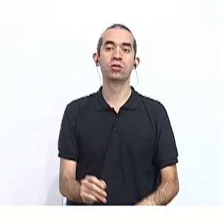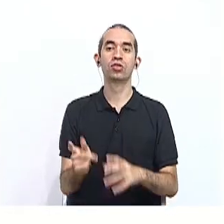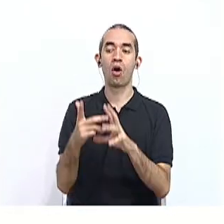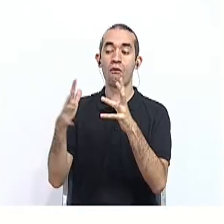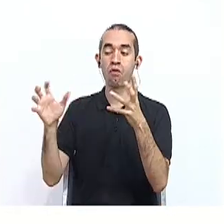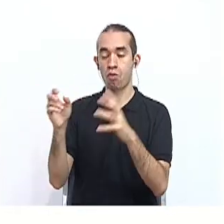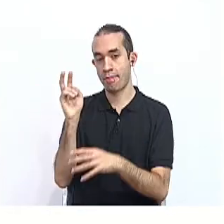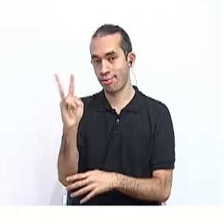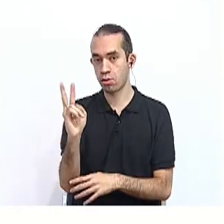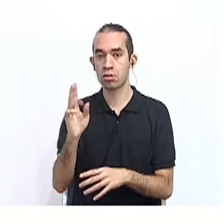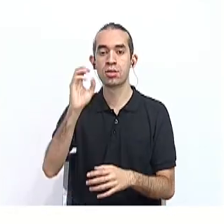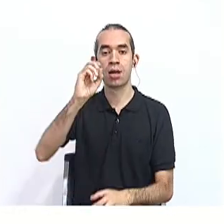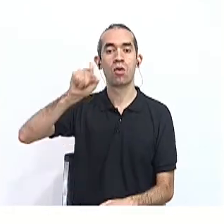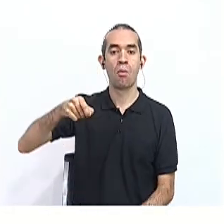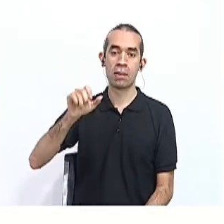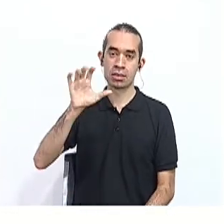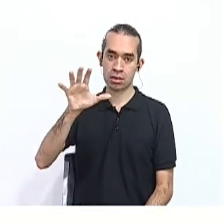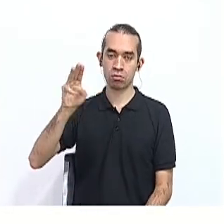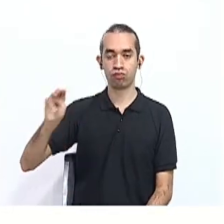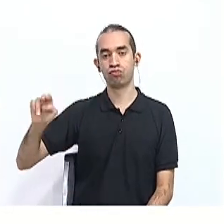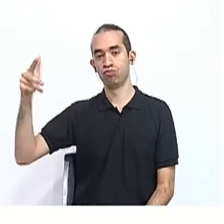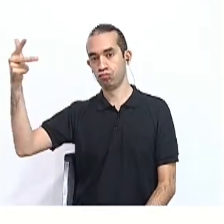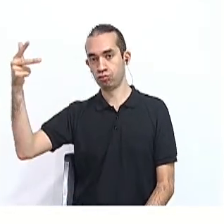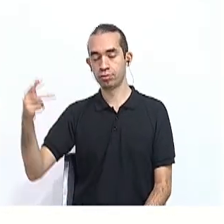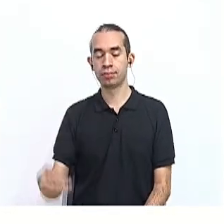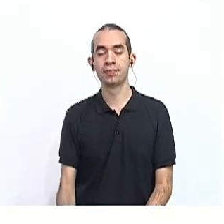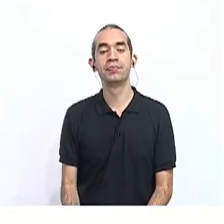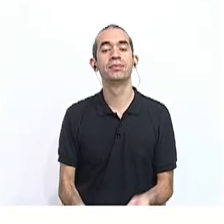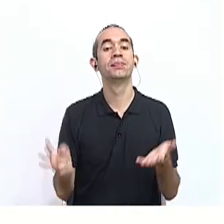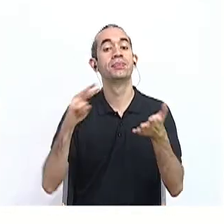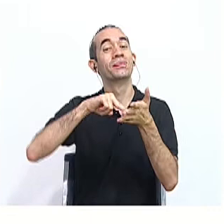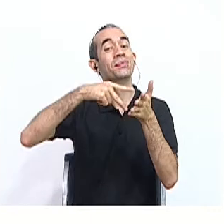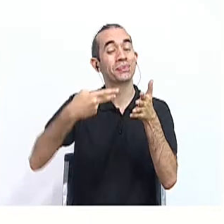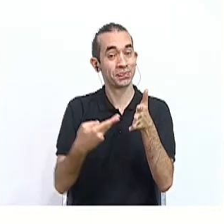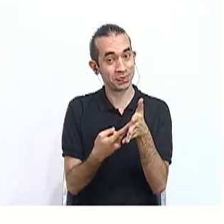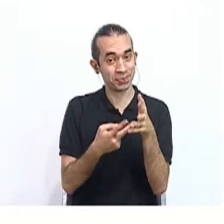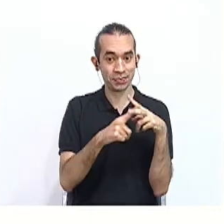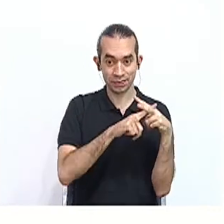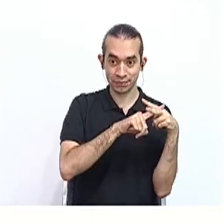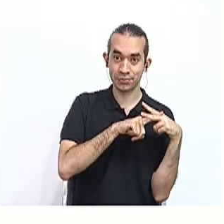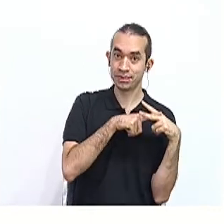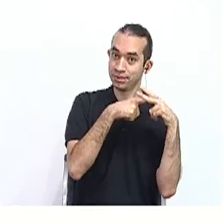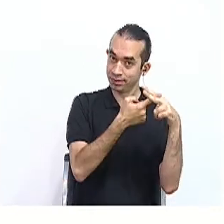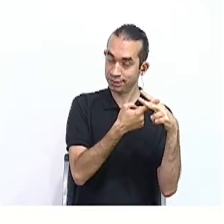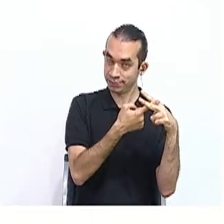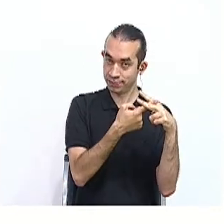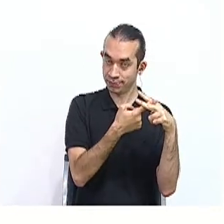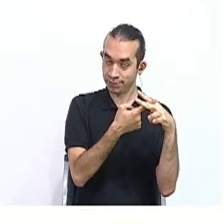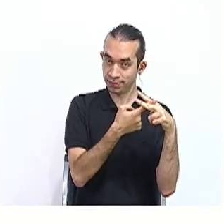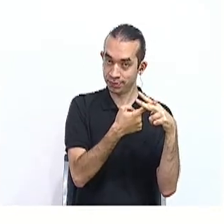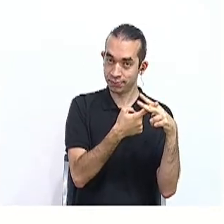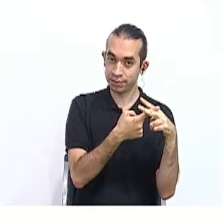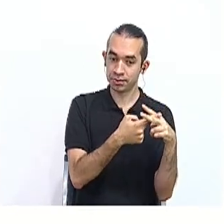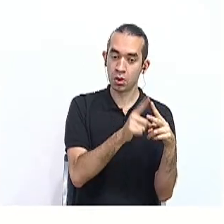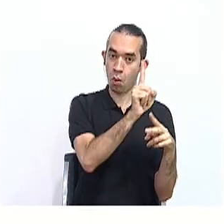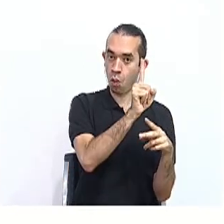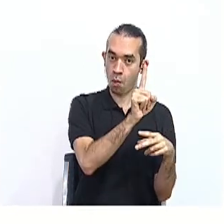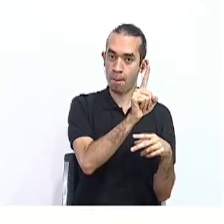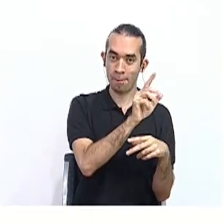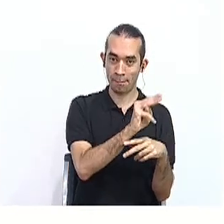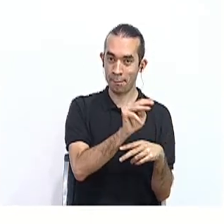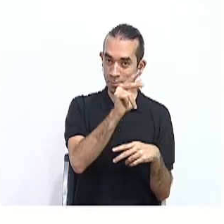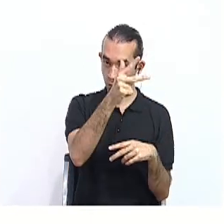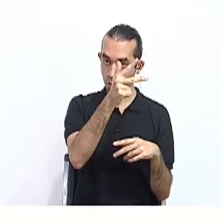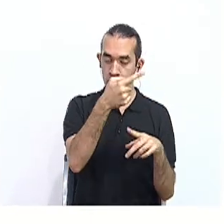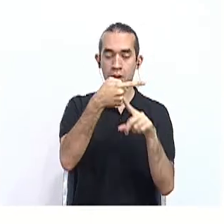volumen 2 es 0,5 metros cúbicos. Es decir, si al inicio teníamos un volumen que era 1 metro cúbico, el volumen